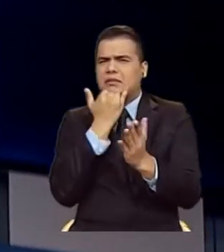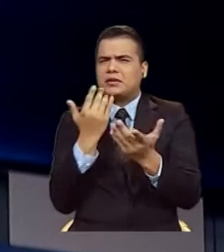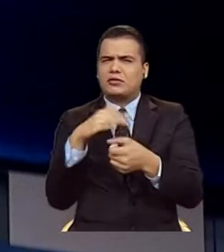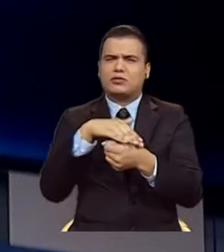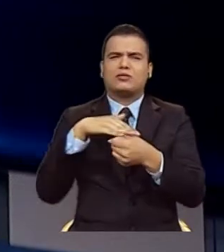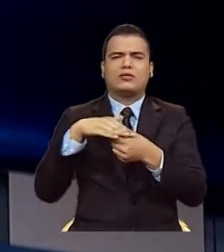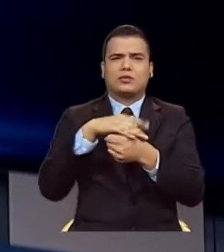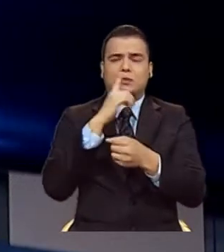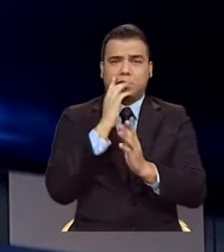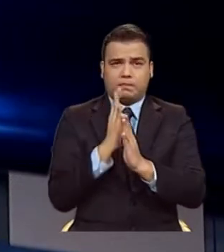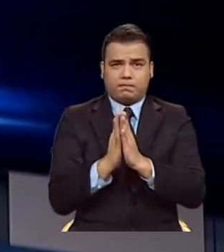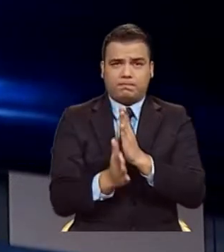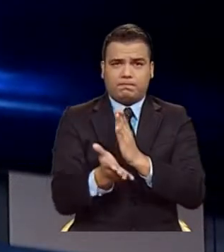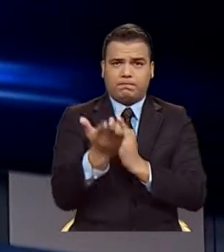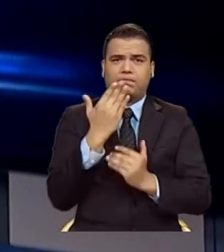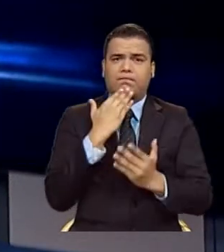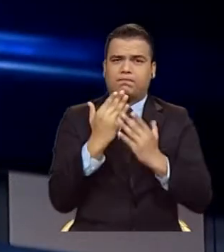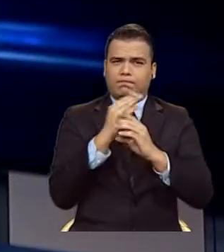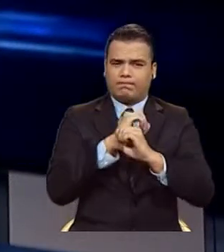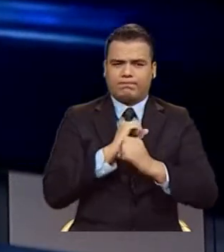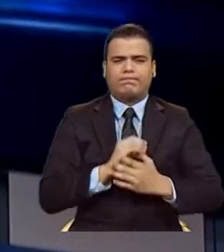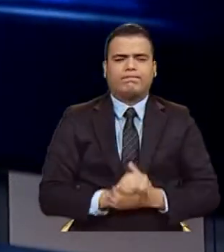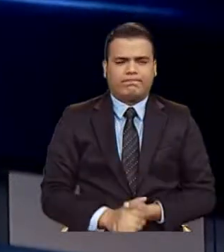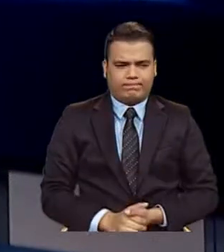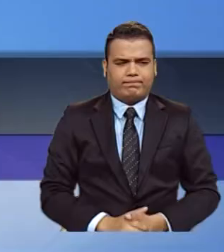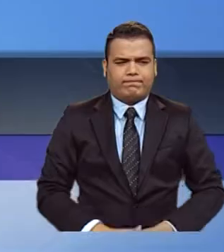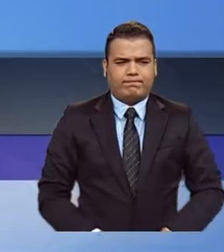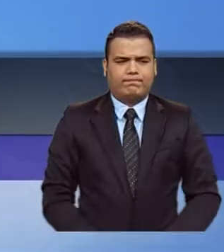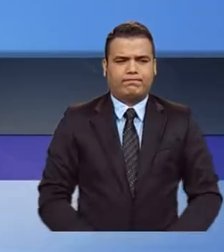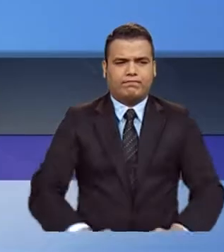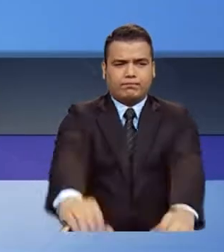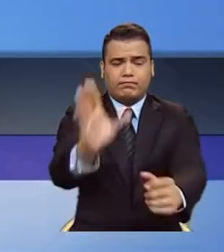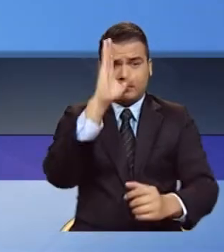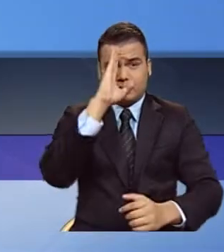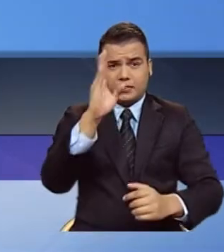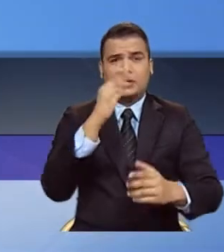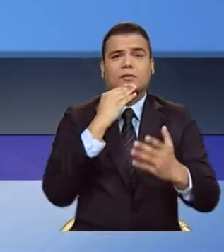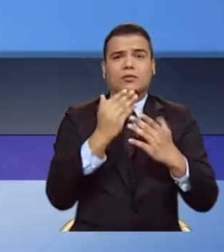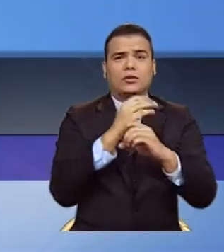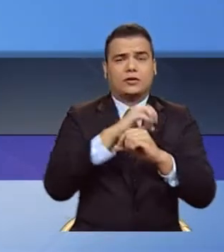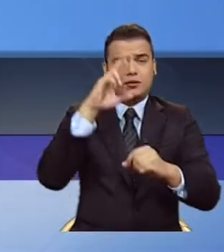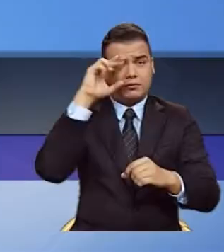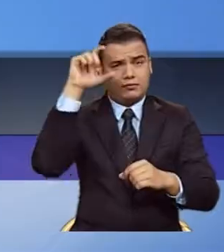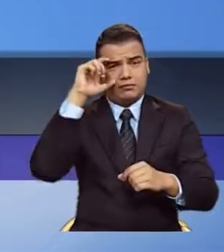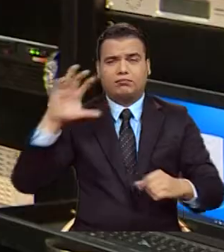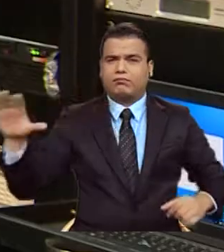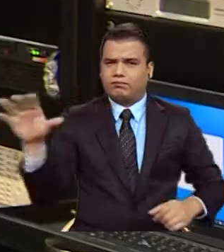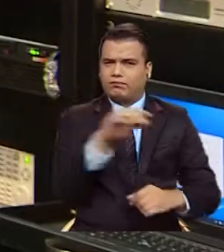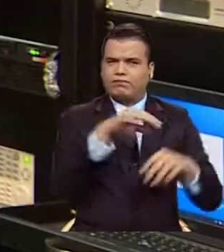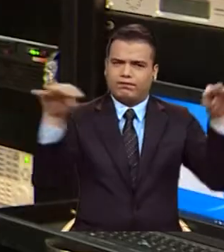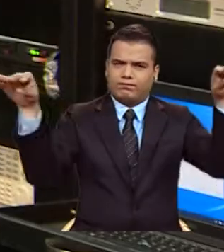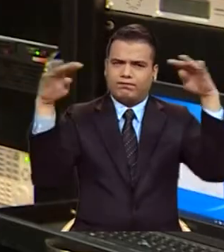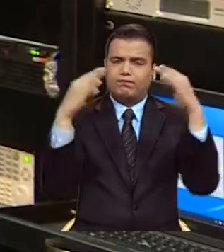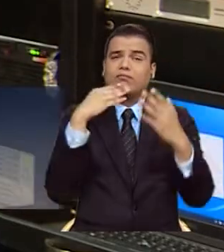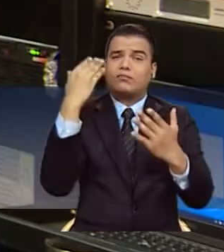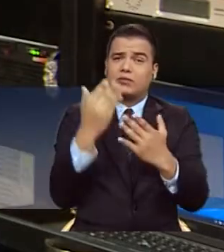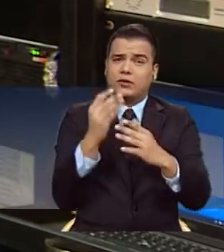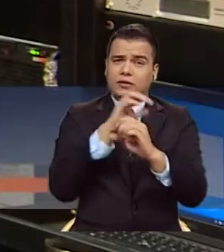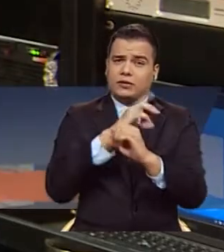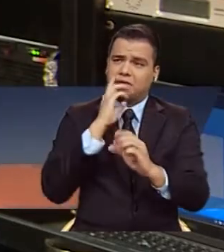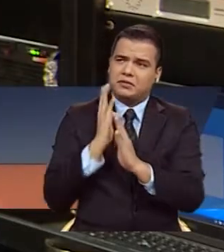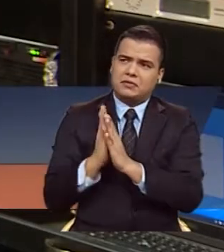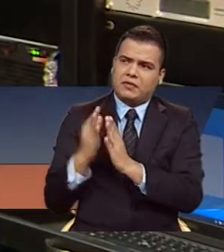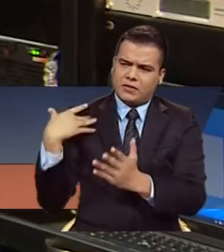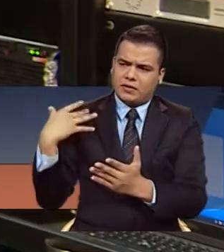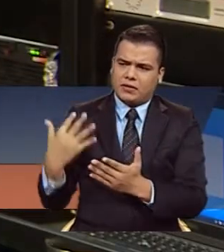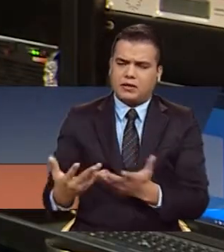información está Wilson Morales. Wilson, buenas noches. Hola, Rubén, televidentes, muy buenas noches. El balance preliminar que han